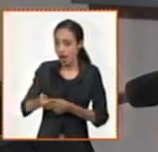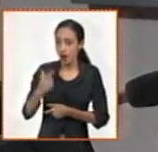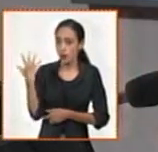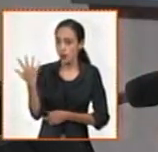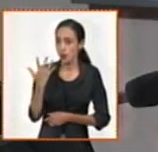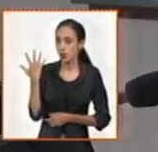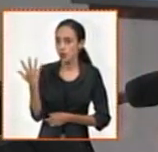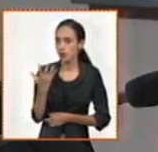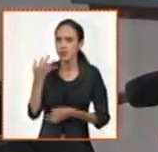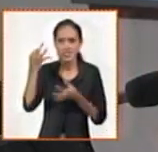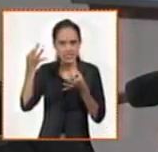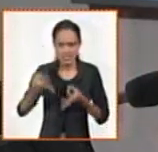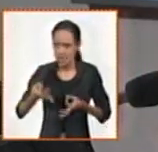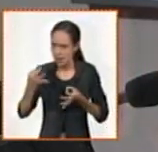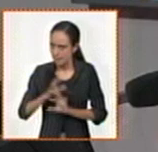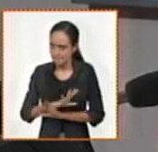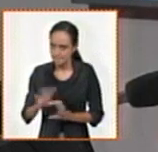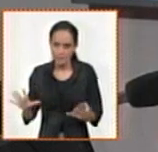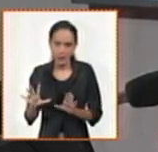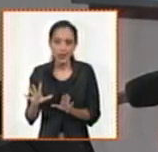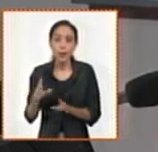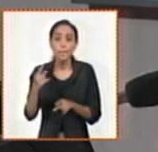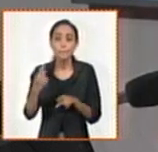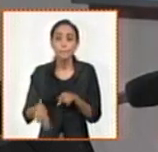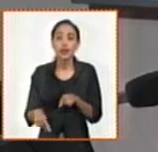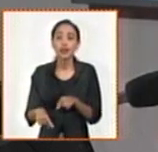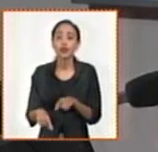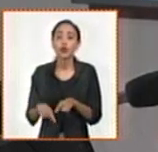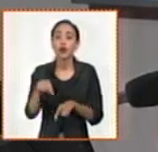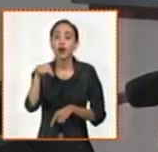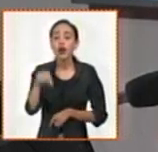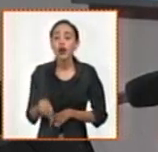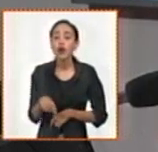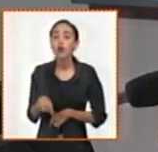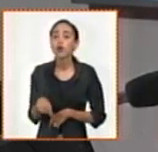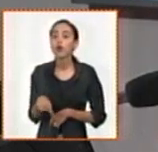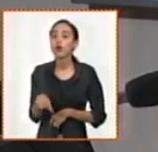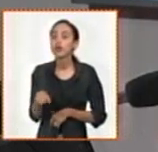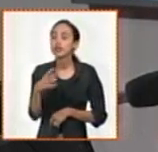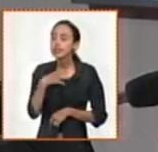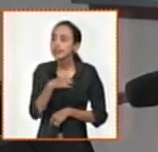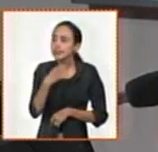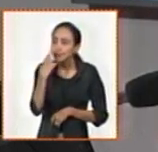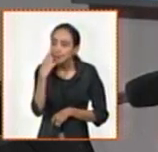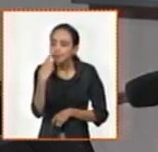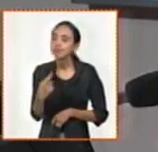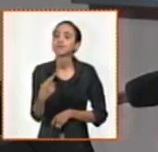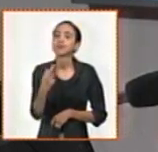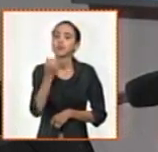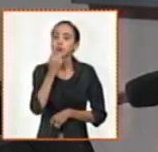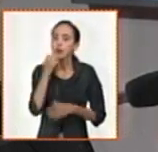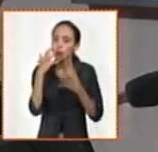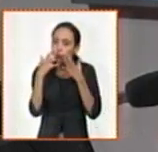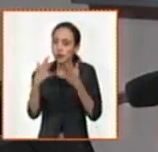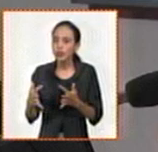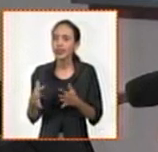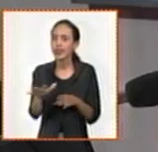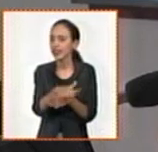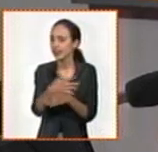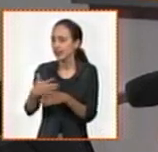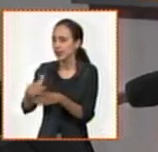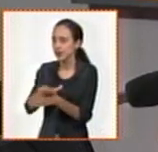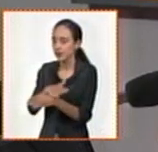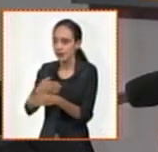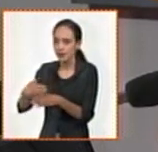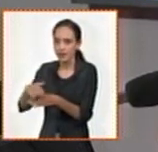decía, ha existido siempre, particularmente en Latinoamérica, pero ahora recibe un reconocimiento mucho mayor en